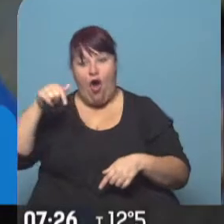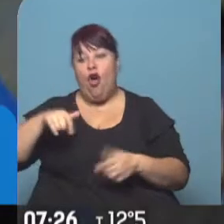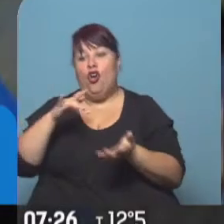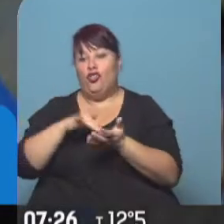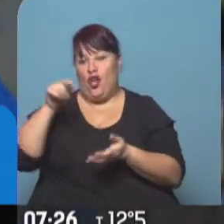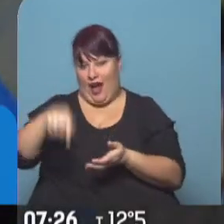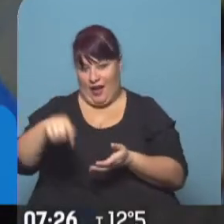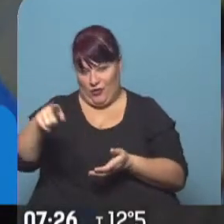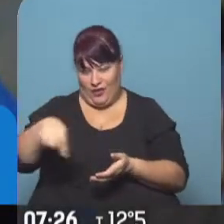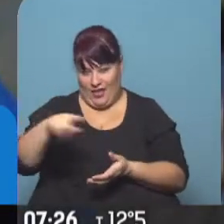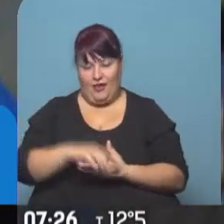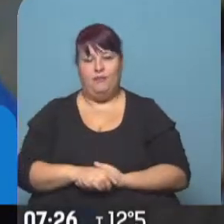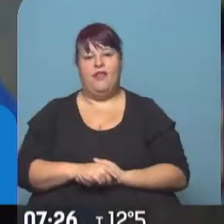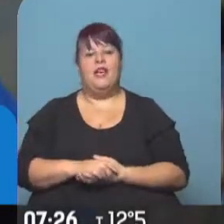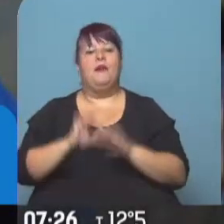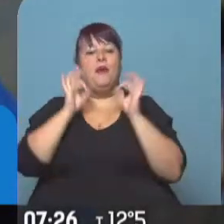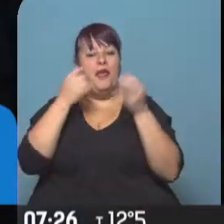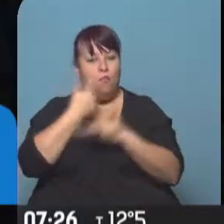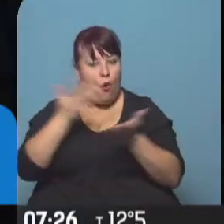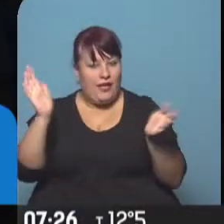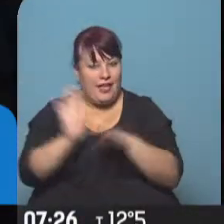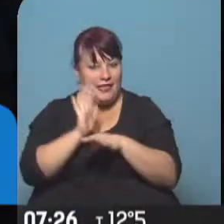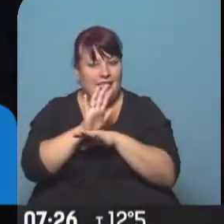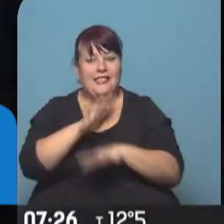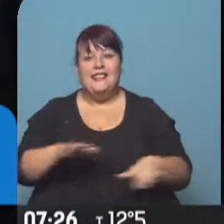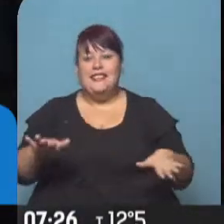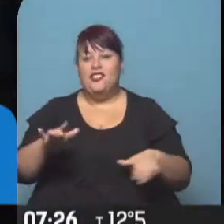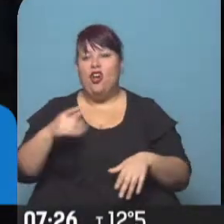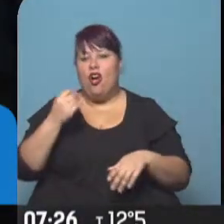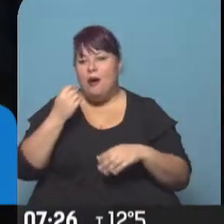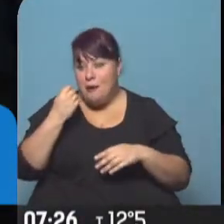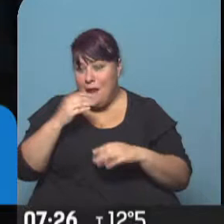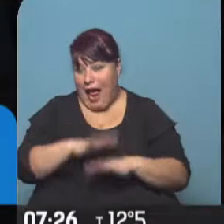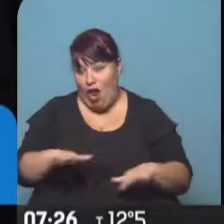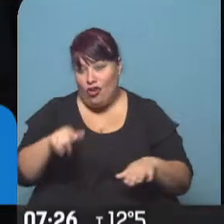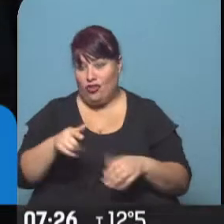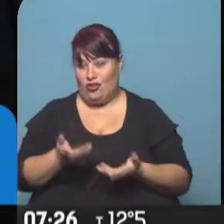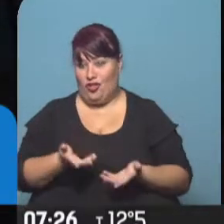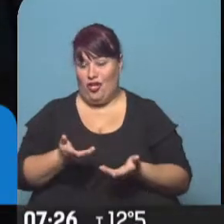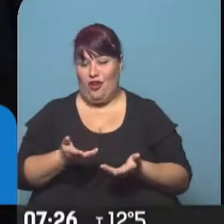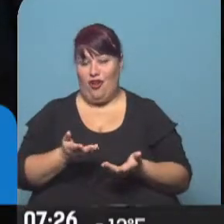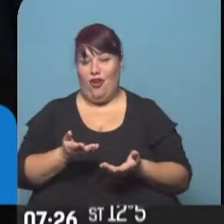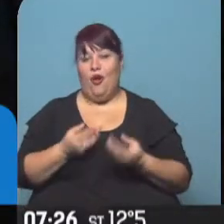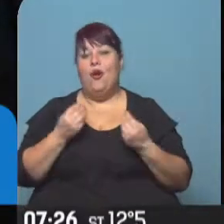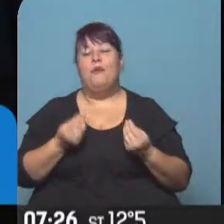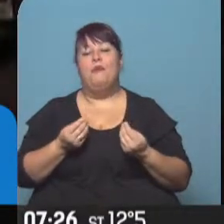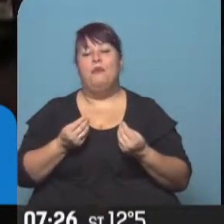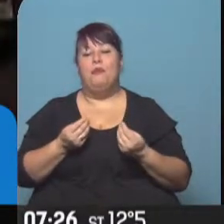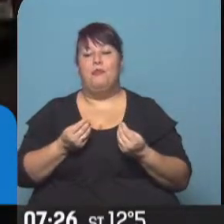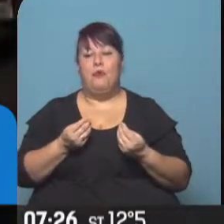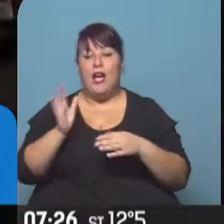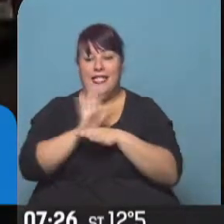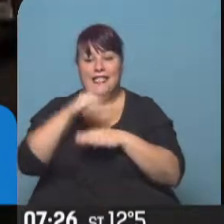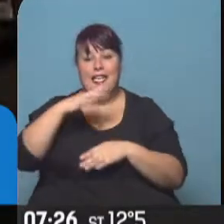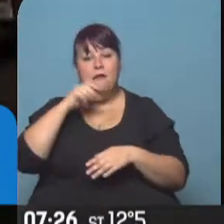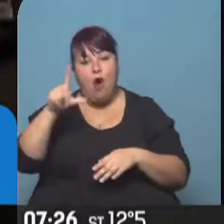con ustedes. Poder llegar con el cine a chicos que no, más que todo a la niñez, porque el cine